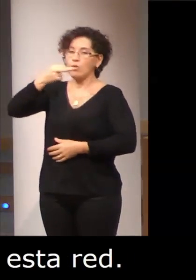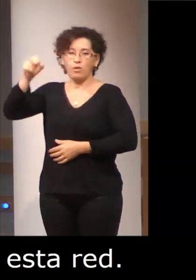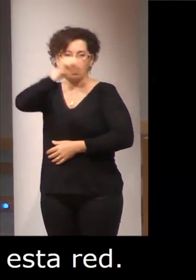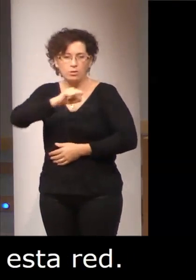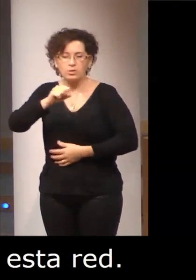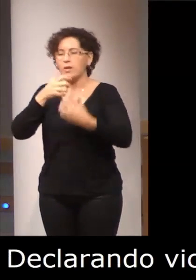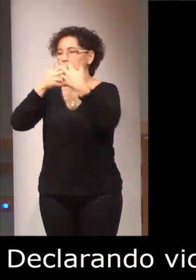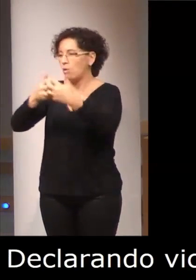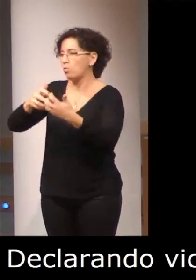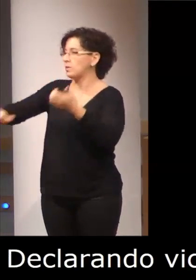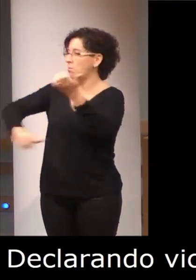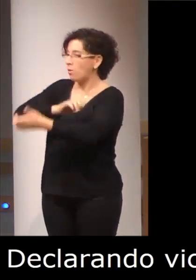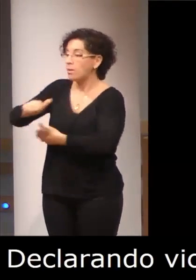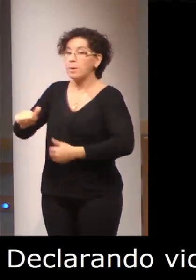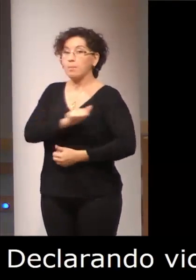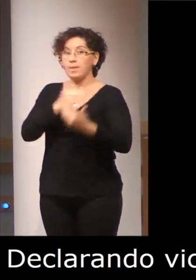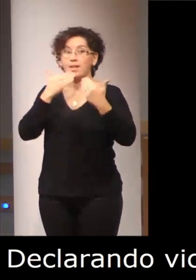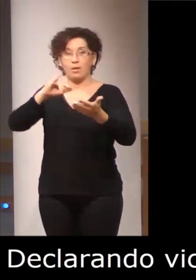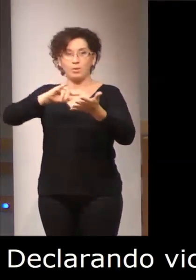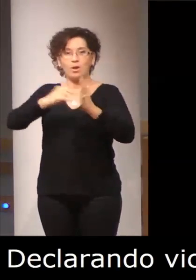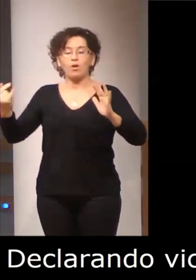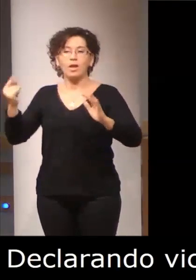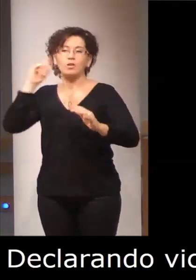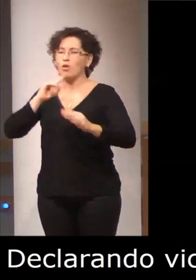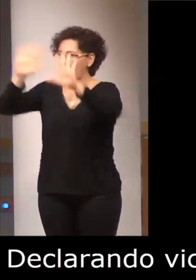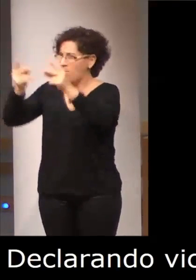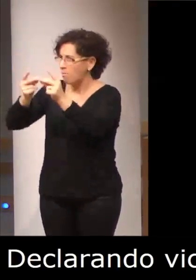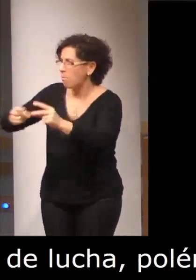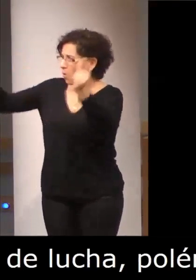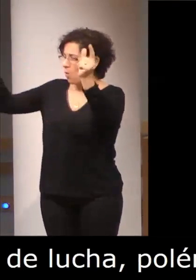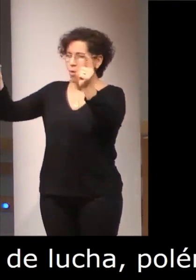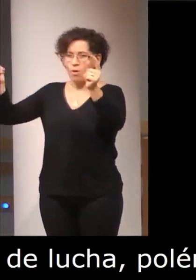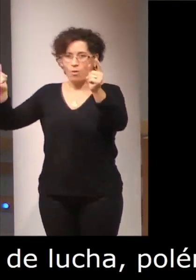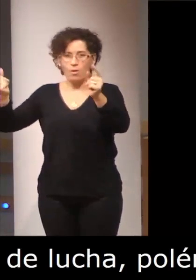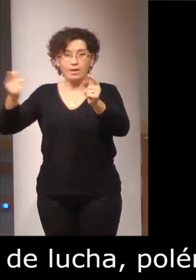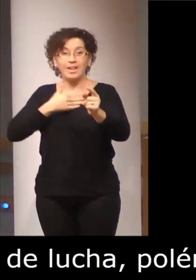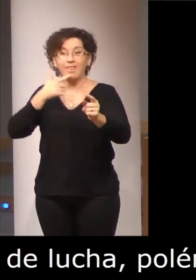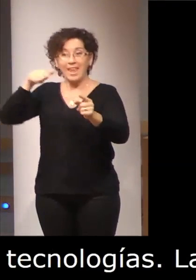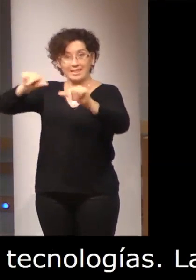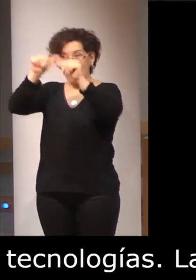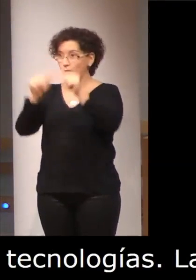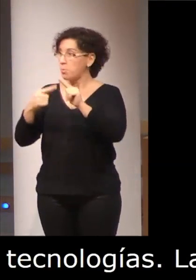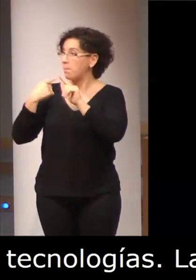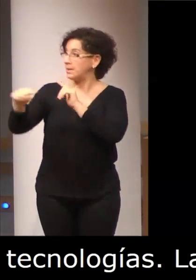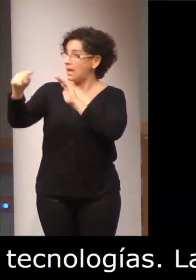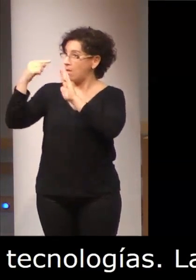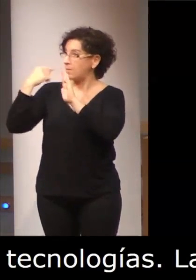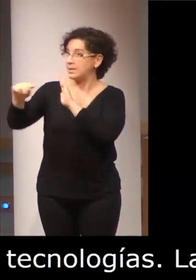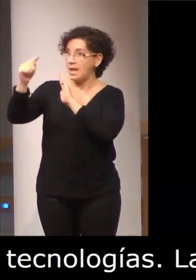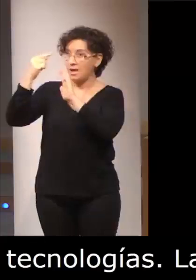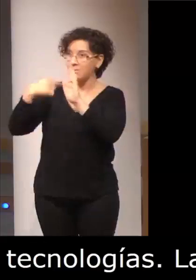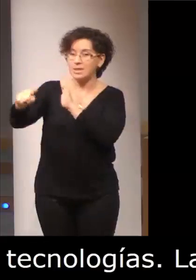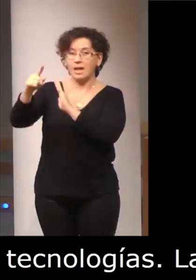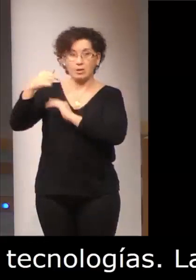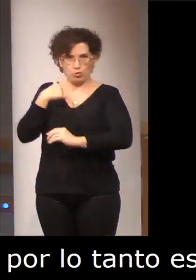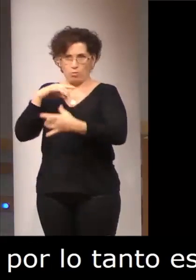polémicas, gracias a las nuevas tecnologías, la sordera va a desaparecer y, por lo tanto, ese es el tipo de lenguaje que realmente no